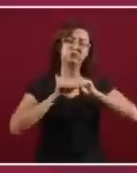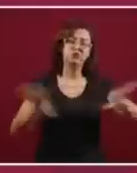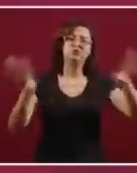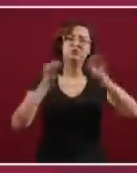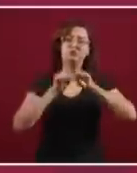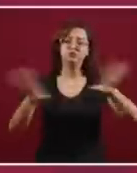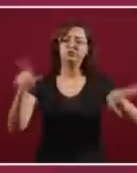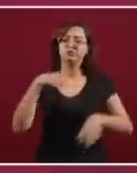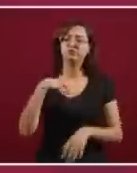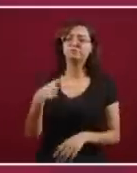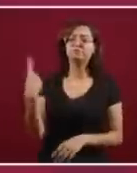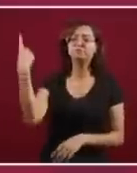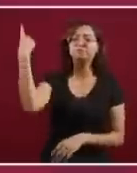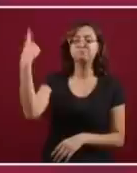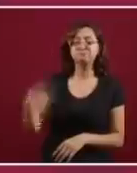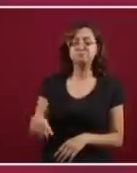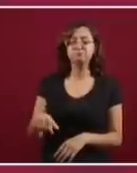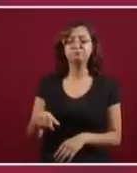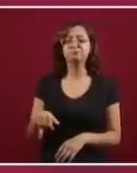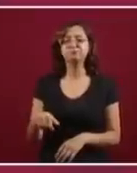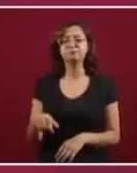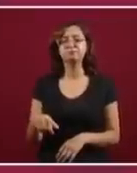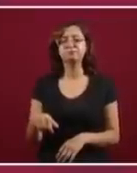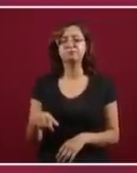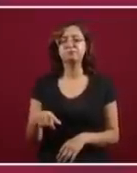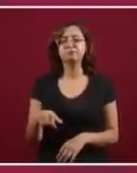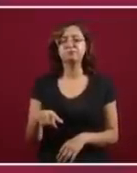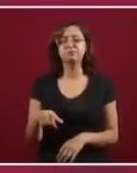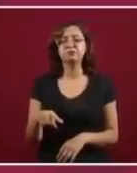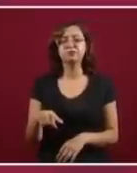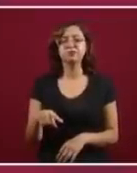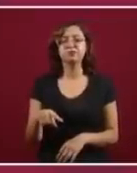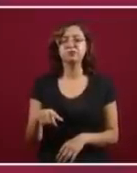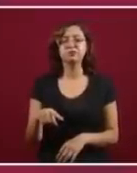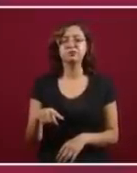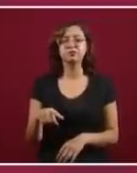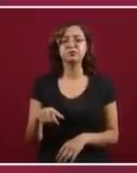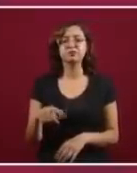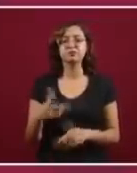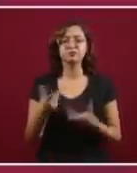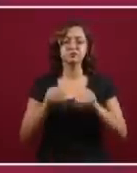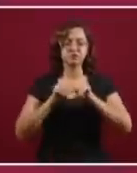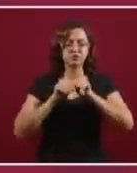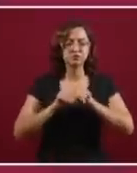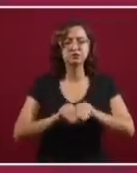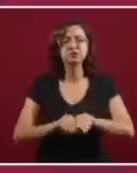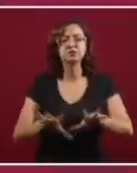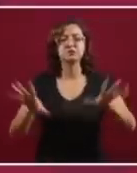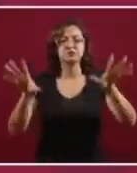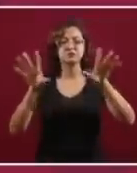que no vamos a transmitir